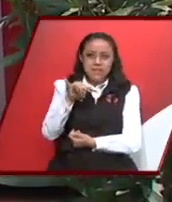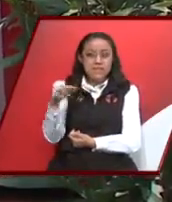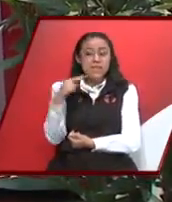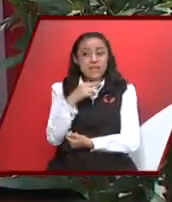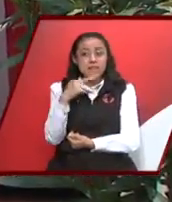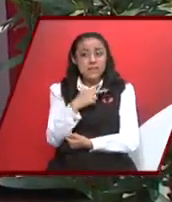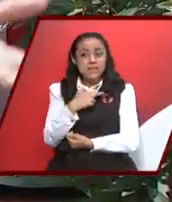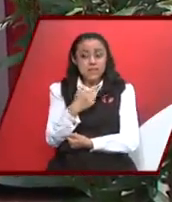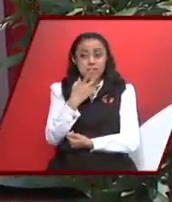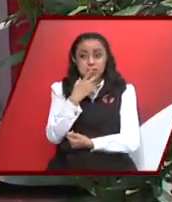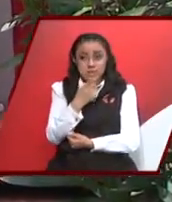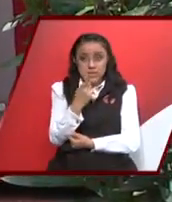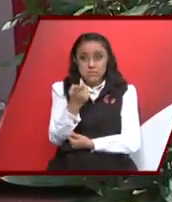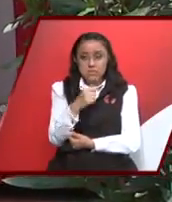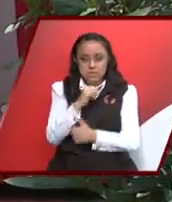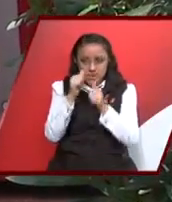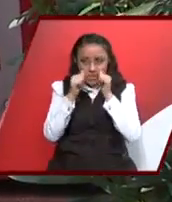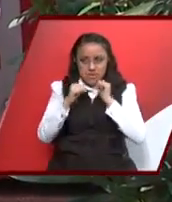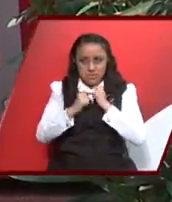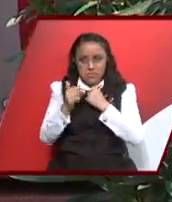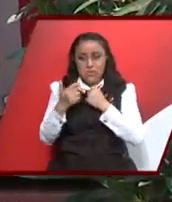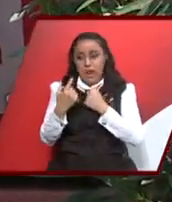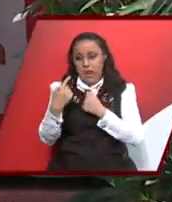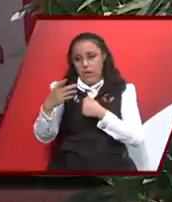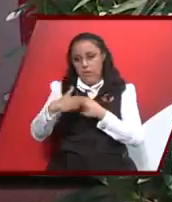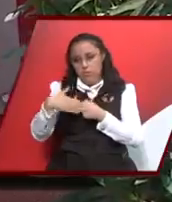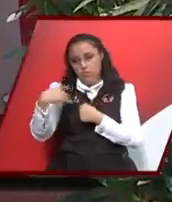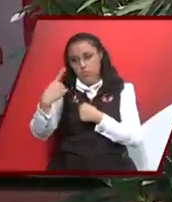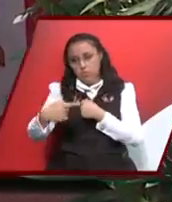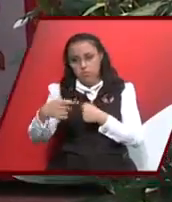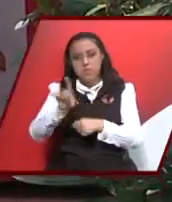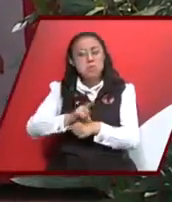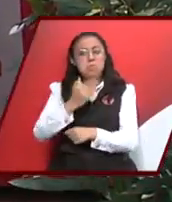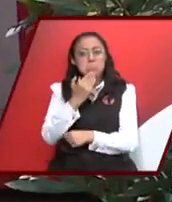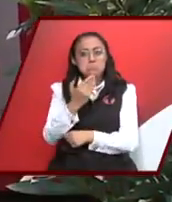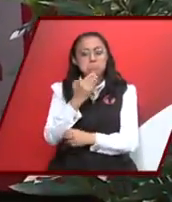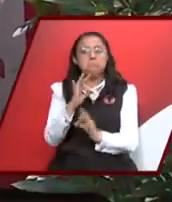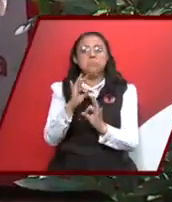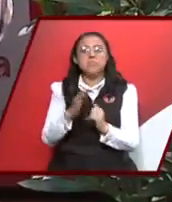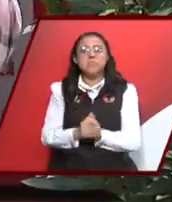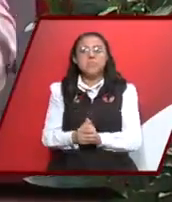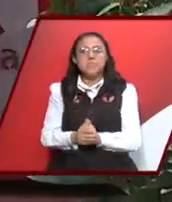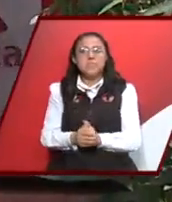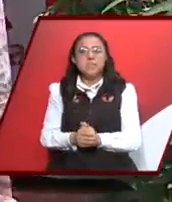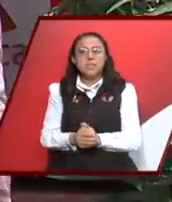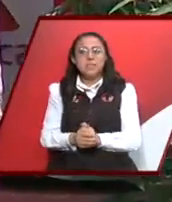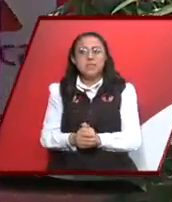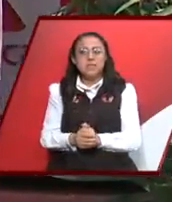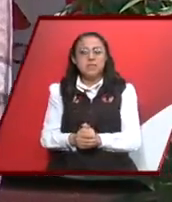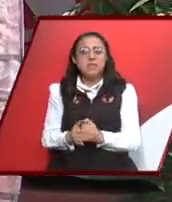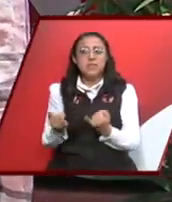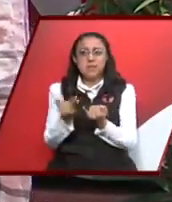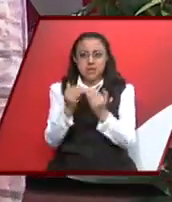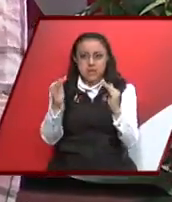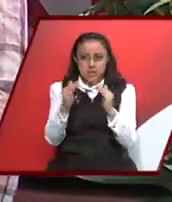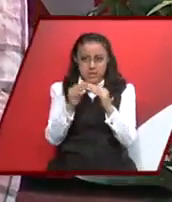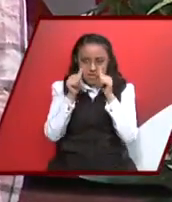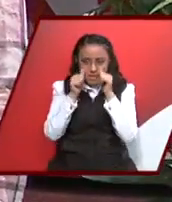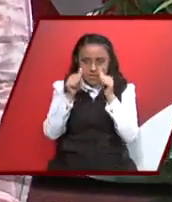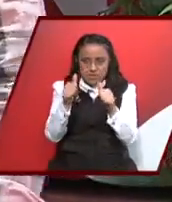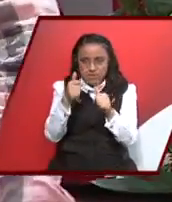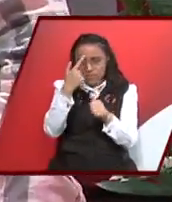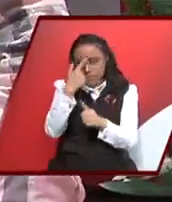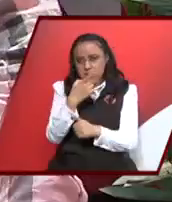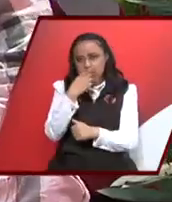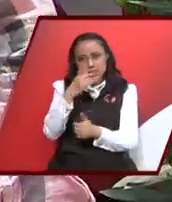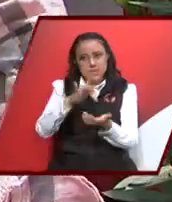al programa y nos atendieron al día siguiente. Muy bien. Bueno, y es que aquí en Casetas de Atención también funciona pues para